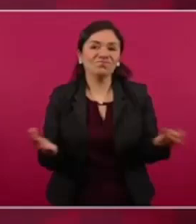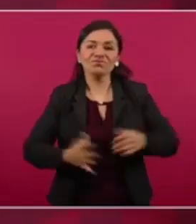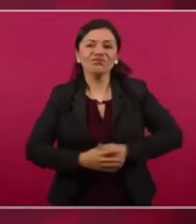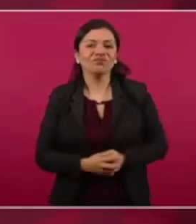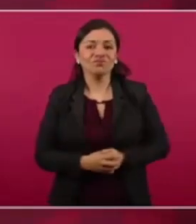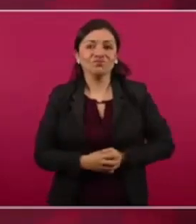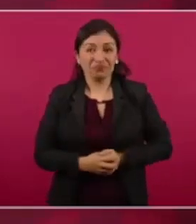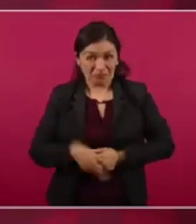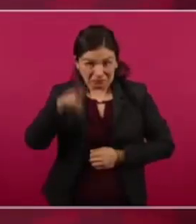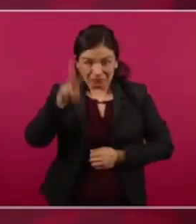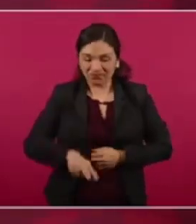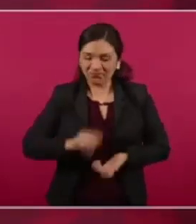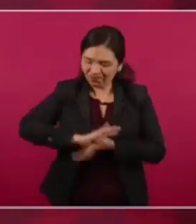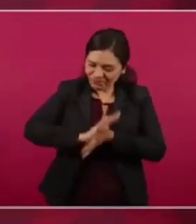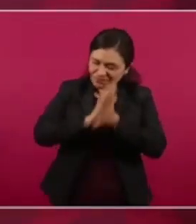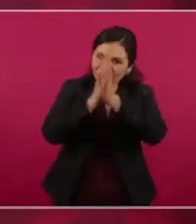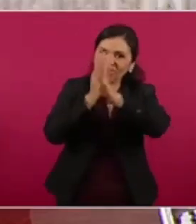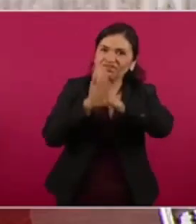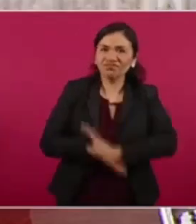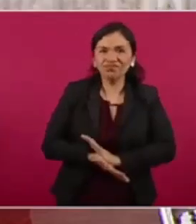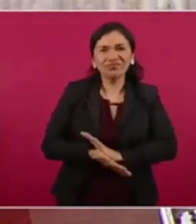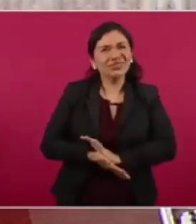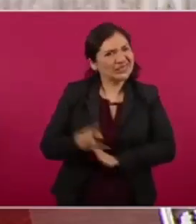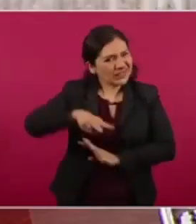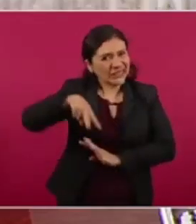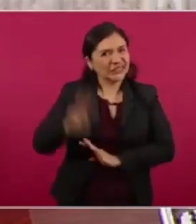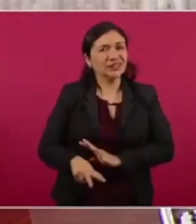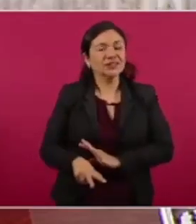es un cambio verdadero.